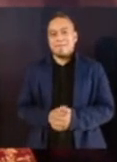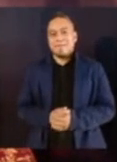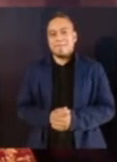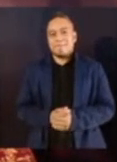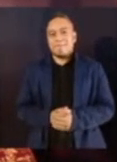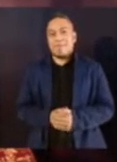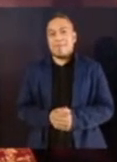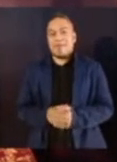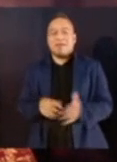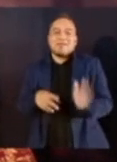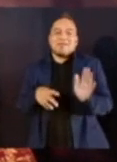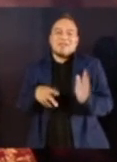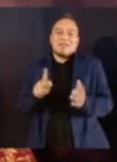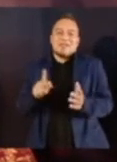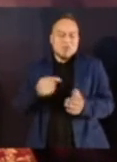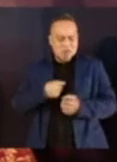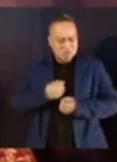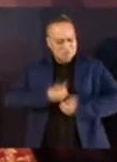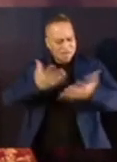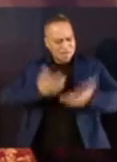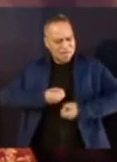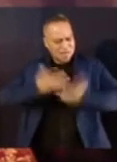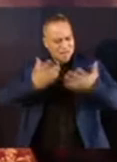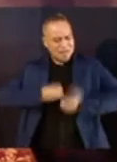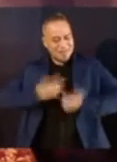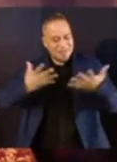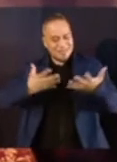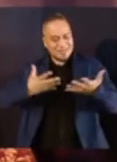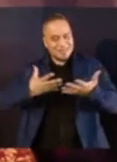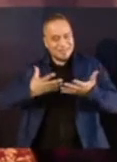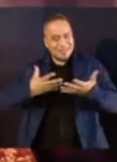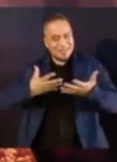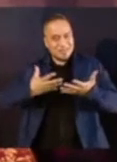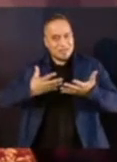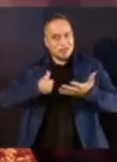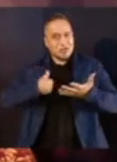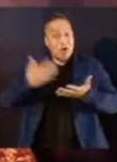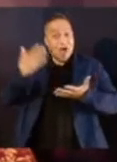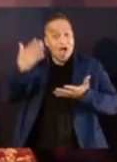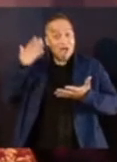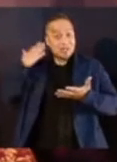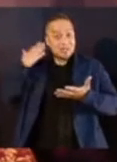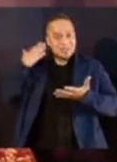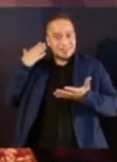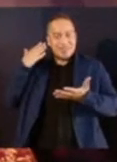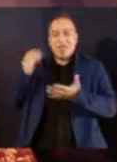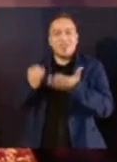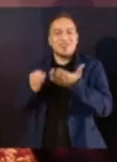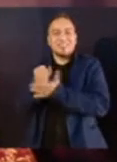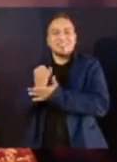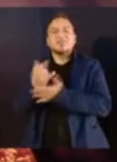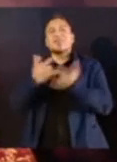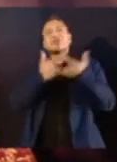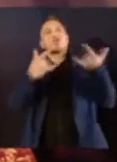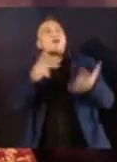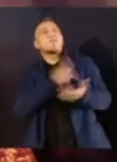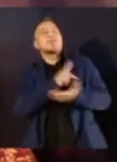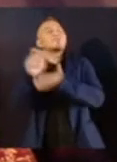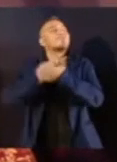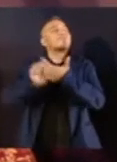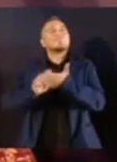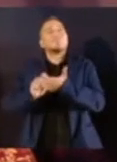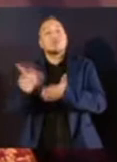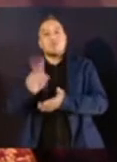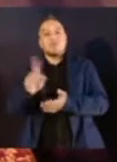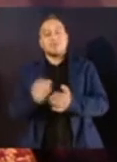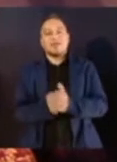que para mis memorias, porque hace muchísimo tiempo que decidí no escribir memorias, pero me lo reservo para otra ocasión, como